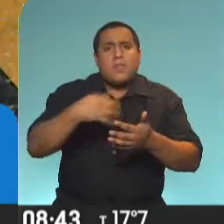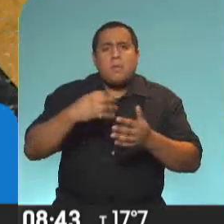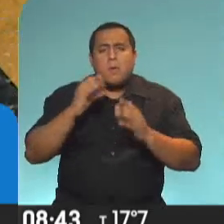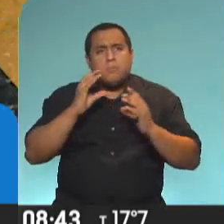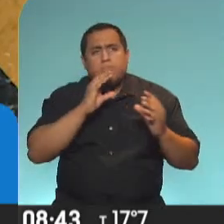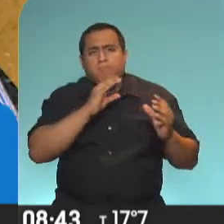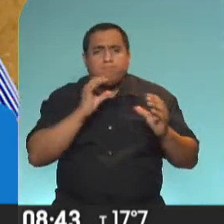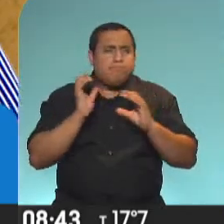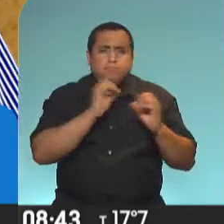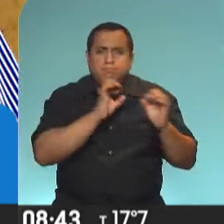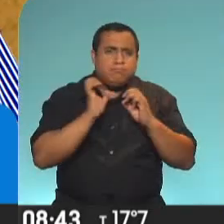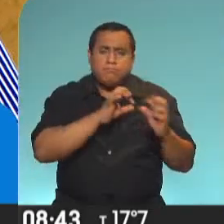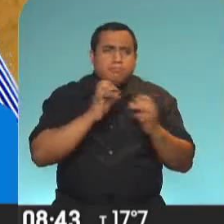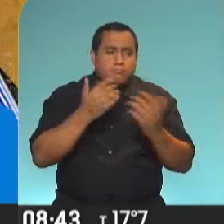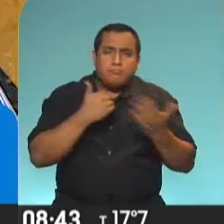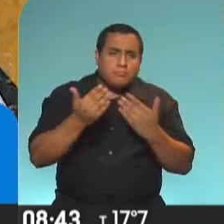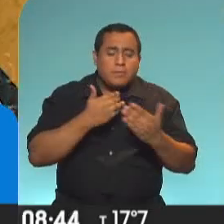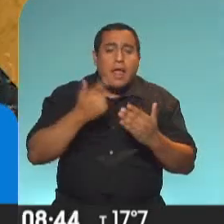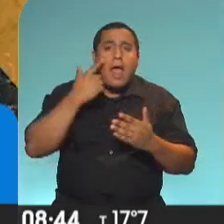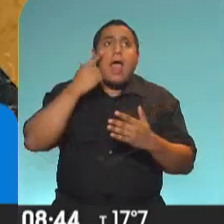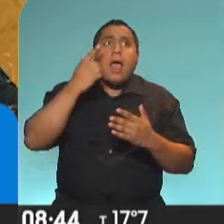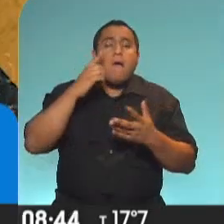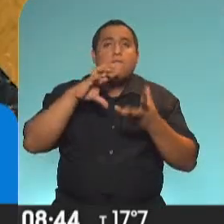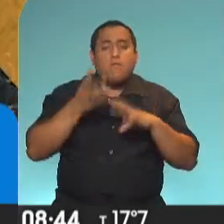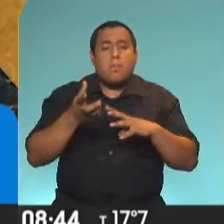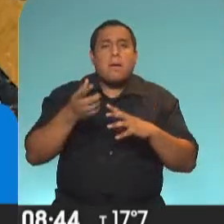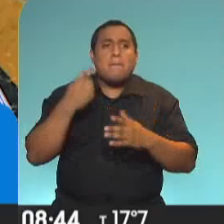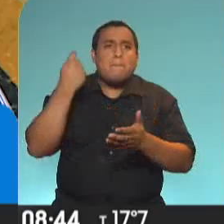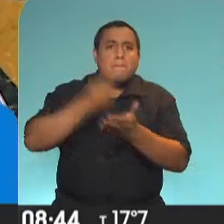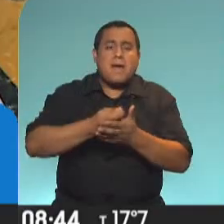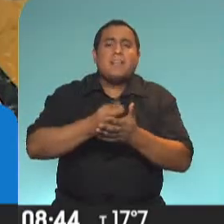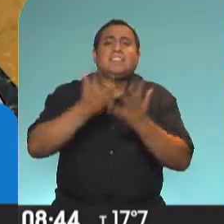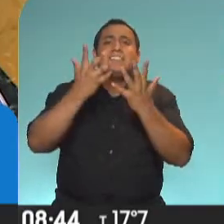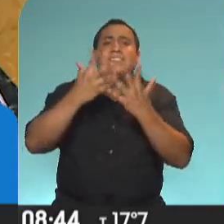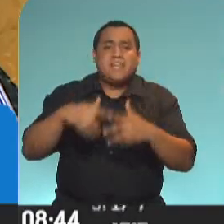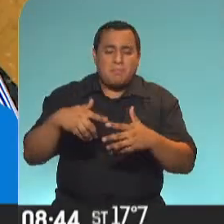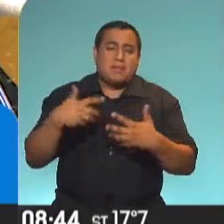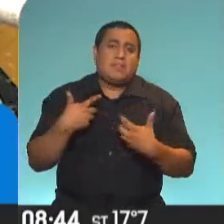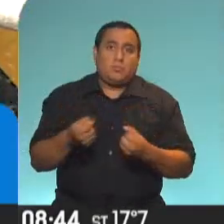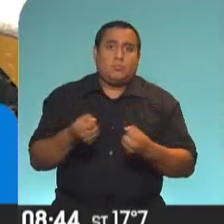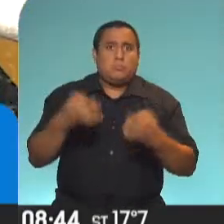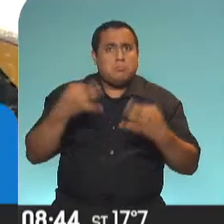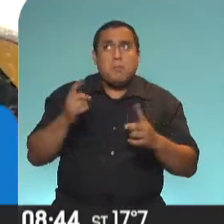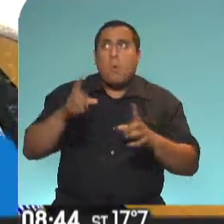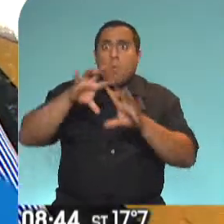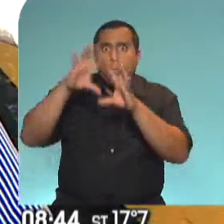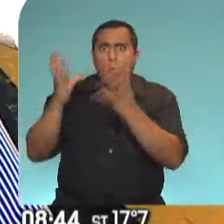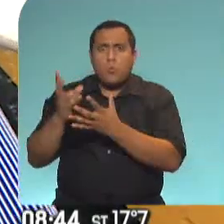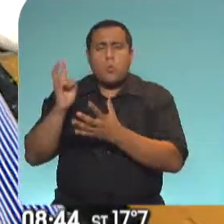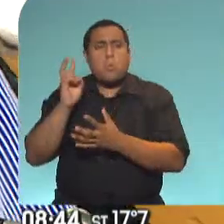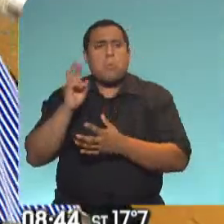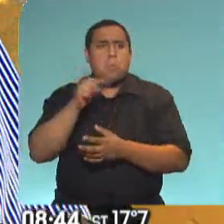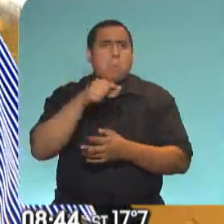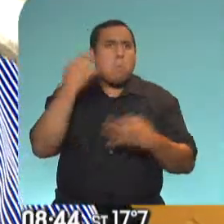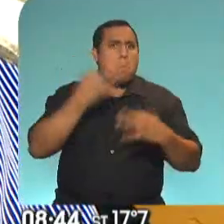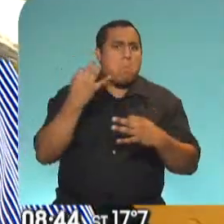y buscar la forma para financiar un sistema que es ejemplar en el mundo, un sistema